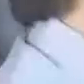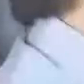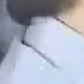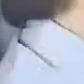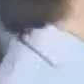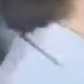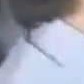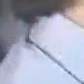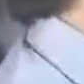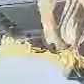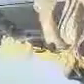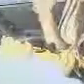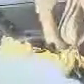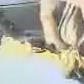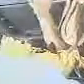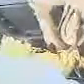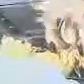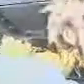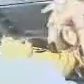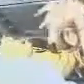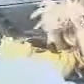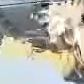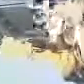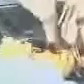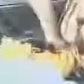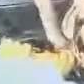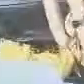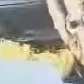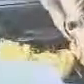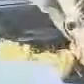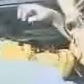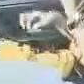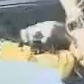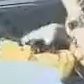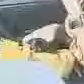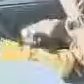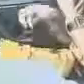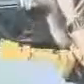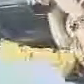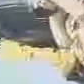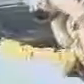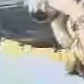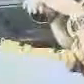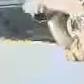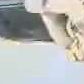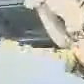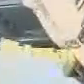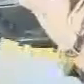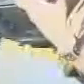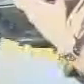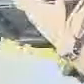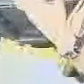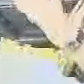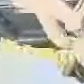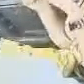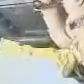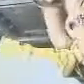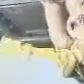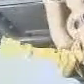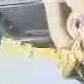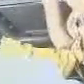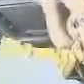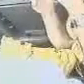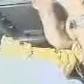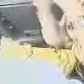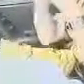¿Tú crees que yo me voy a perder así en la mirada de los demás? Además, discúlpame, que tengan ojos y vean las vitrinas no significa